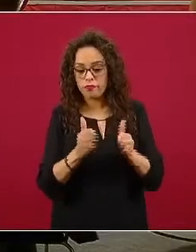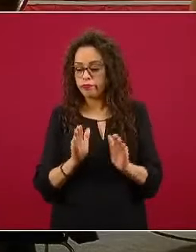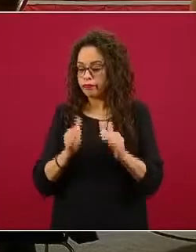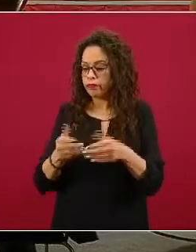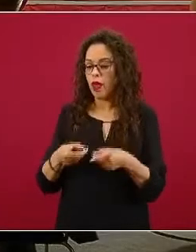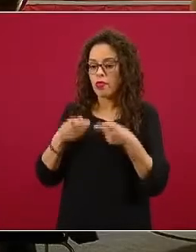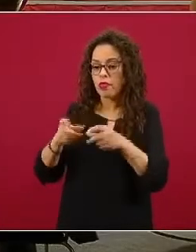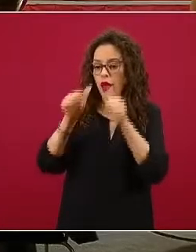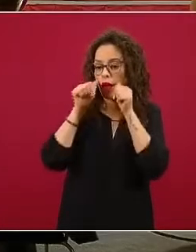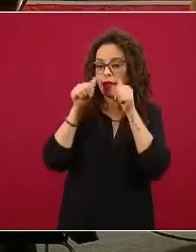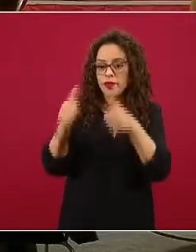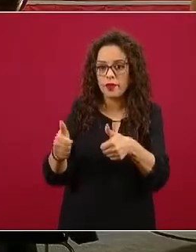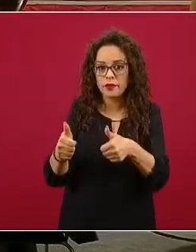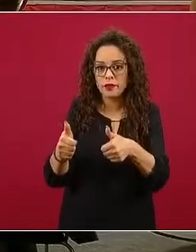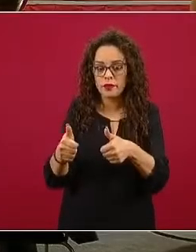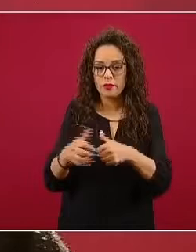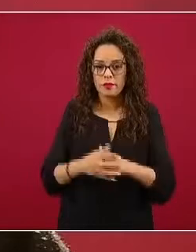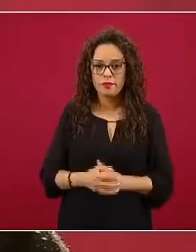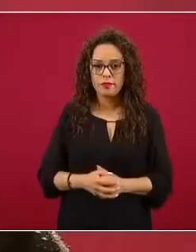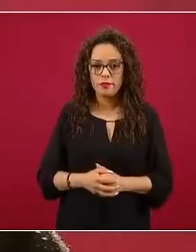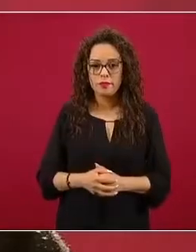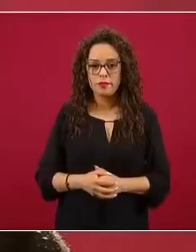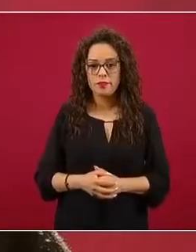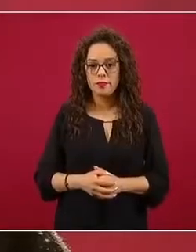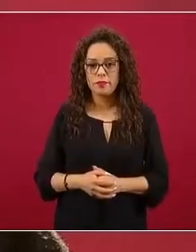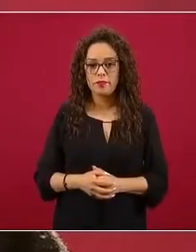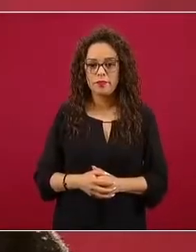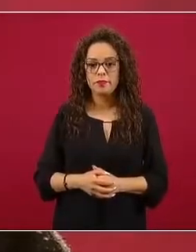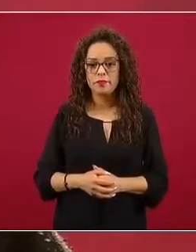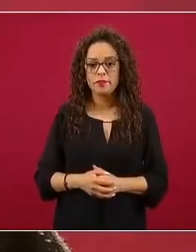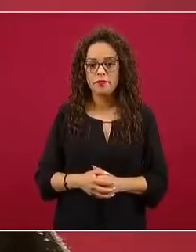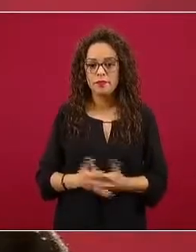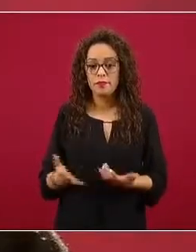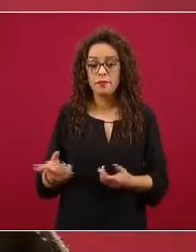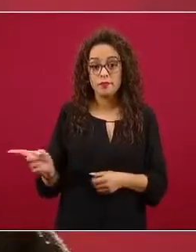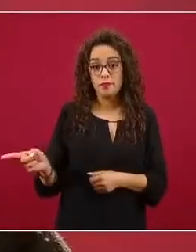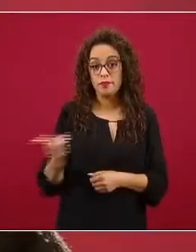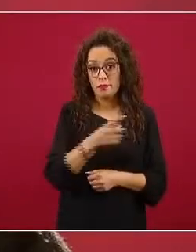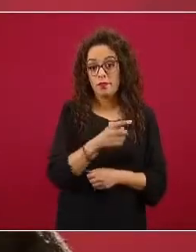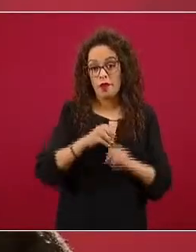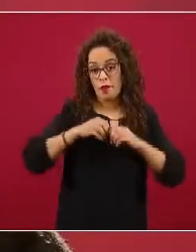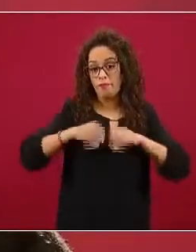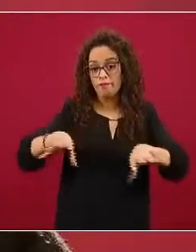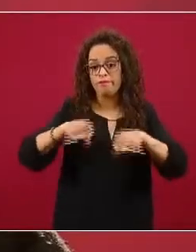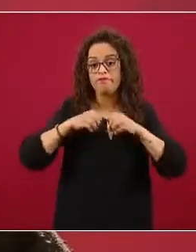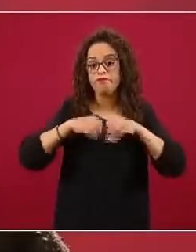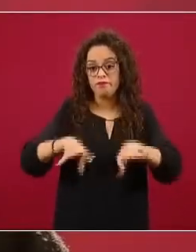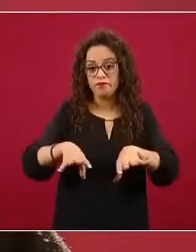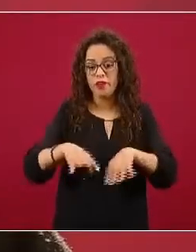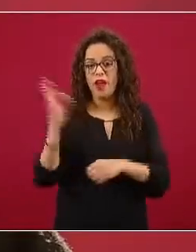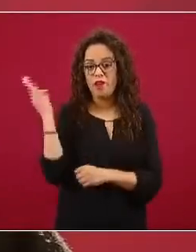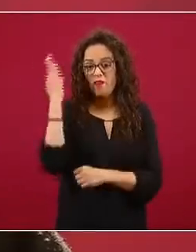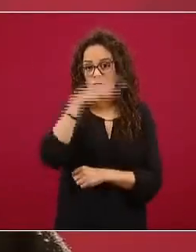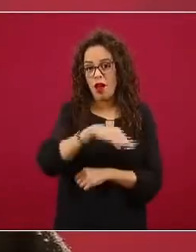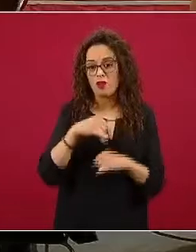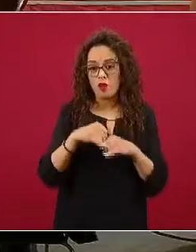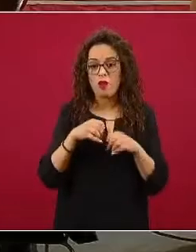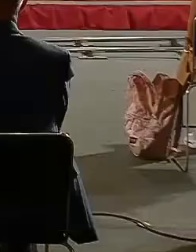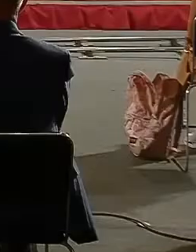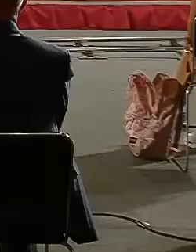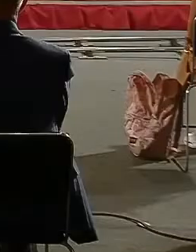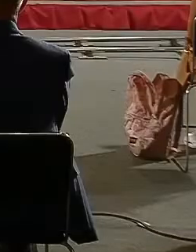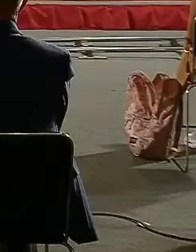unidades de salud y se ha invocado la idea falsa, no documentada, de que